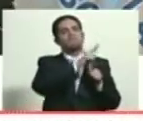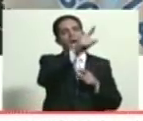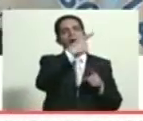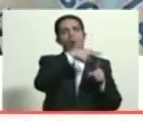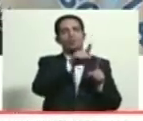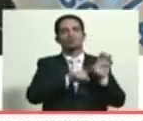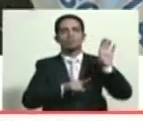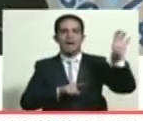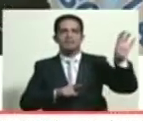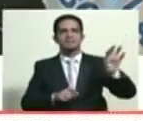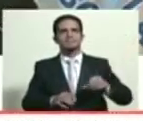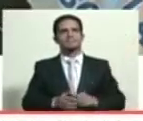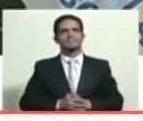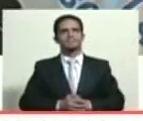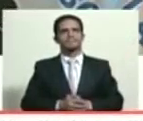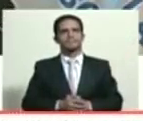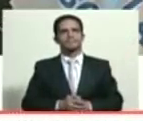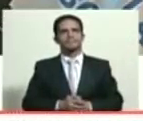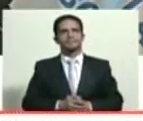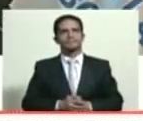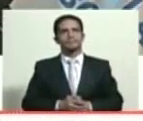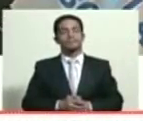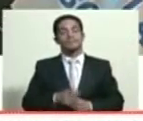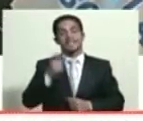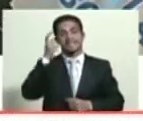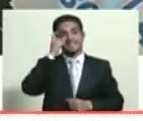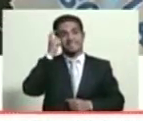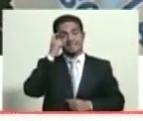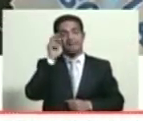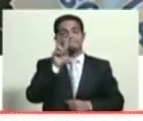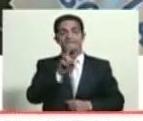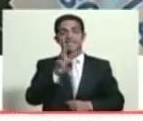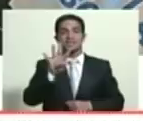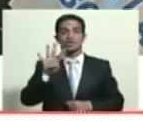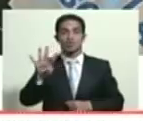a otra parte. El día